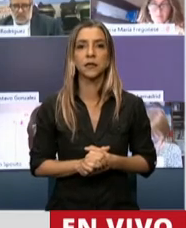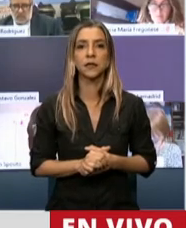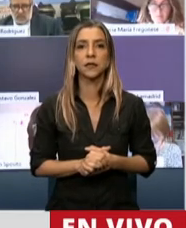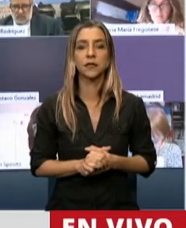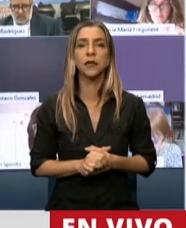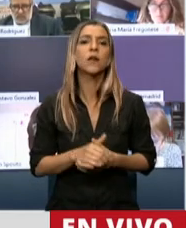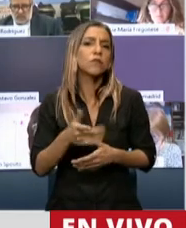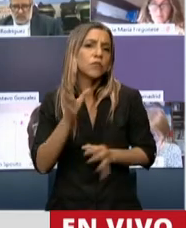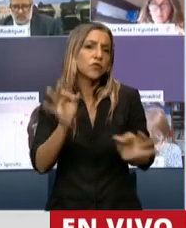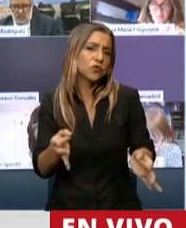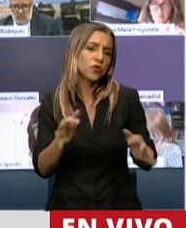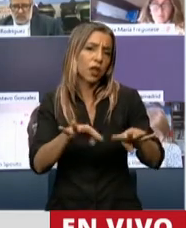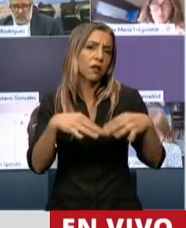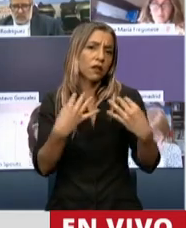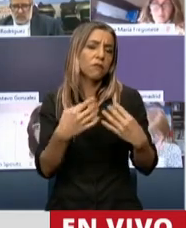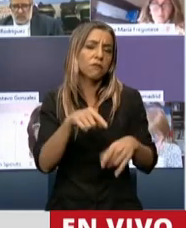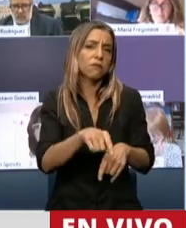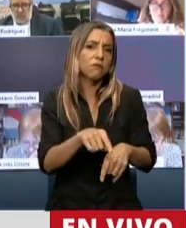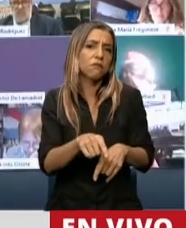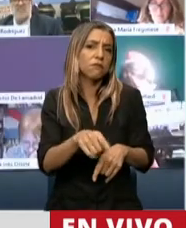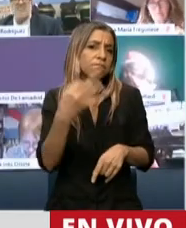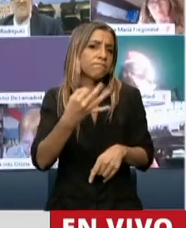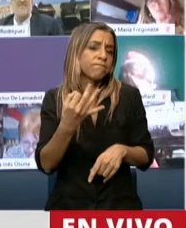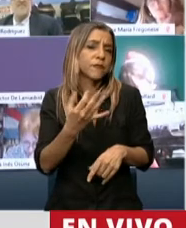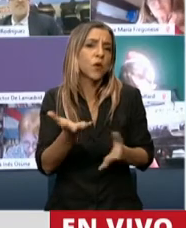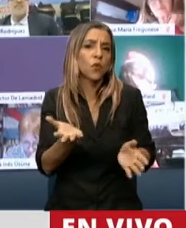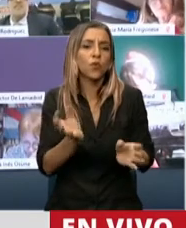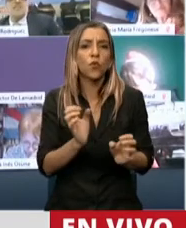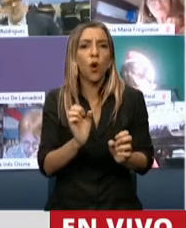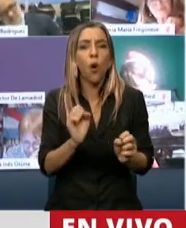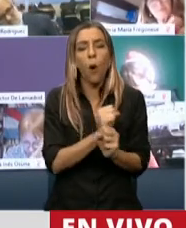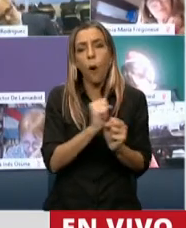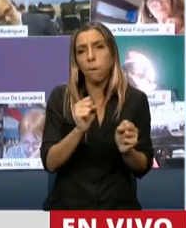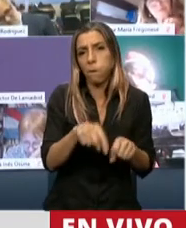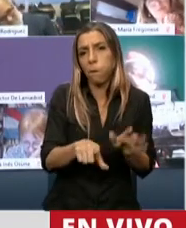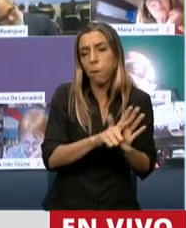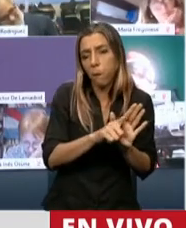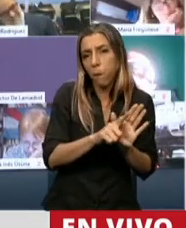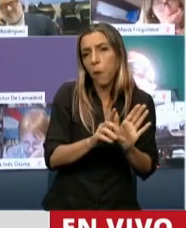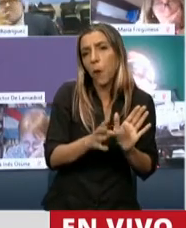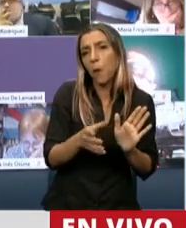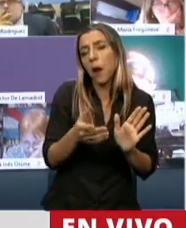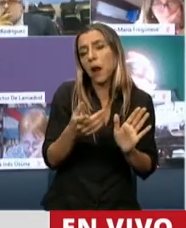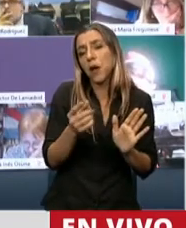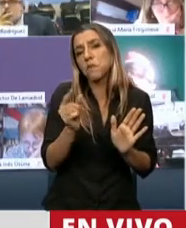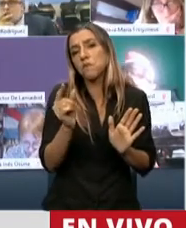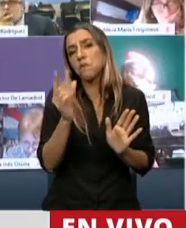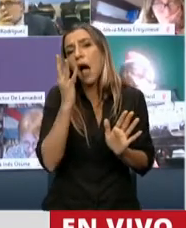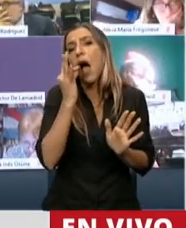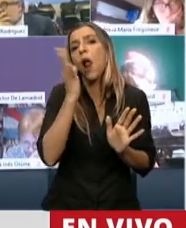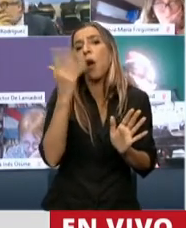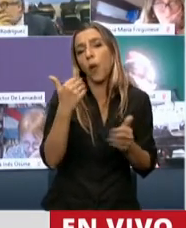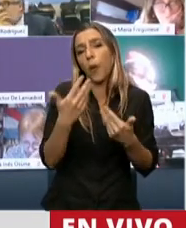esta Cámara va a terminar sancionando una ley que va a tener un poquito menos de beneficios y un poquito más de